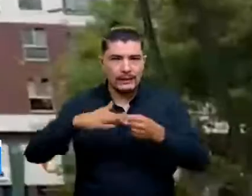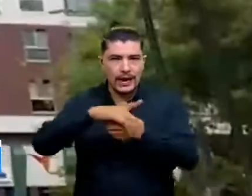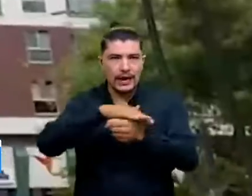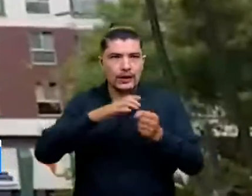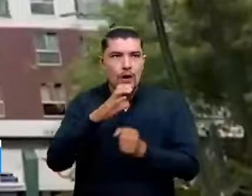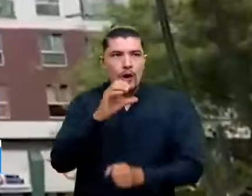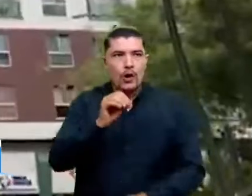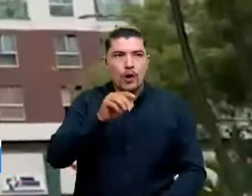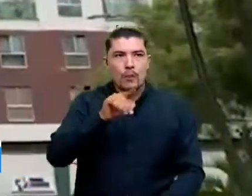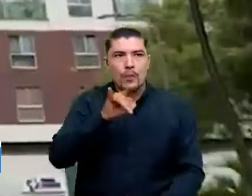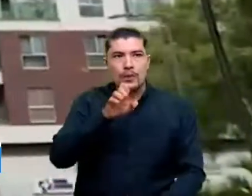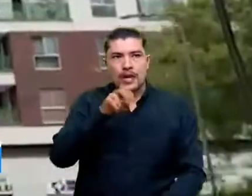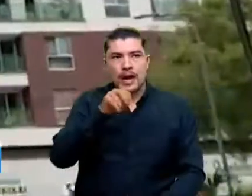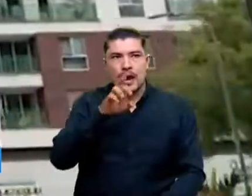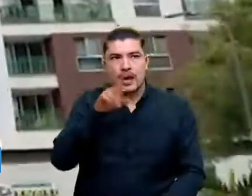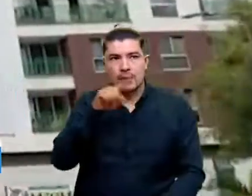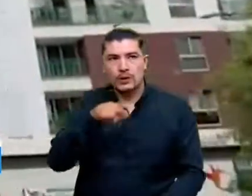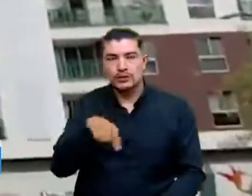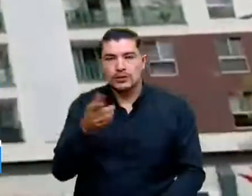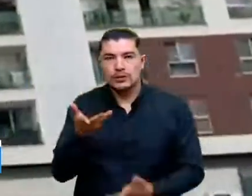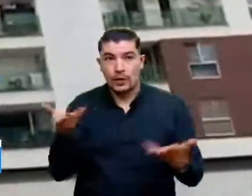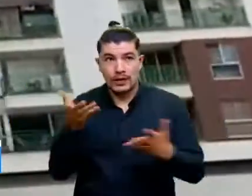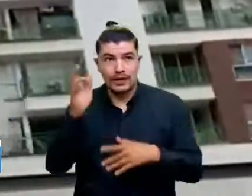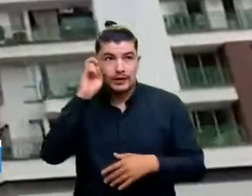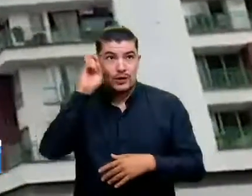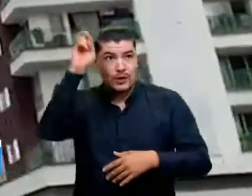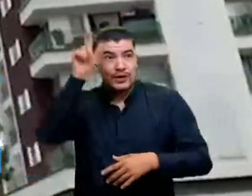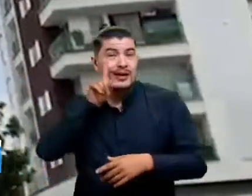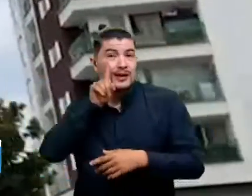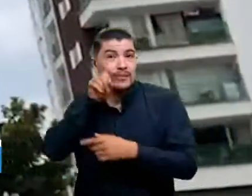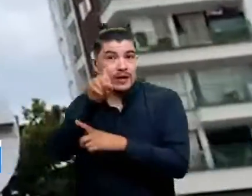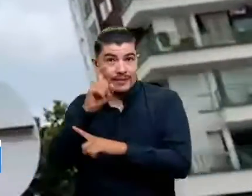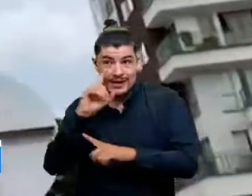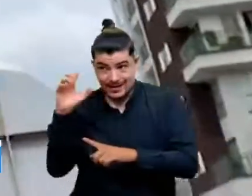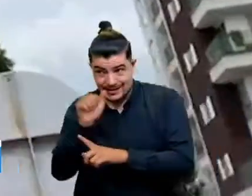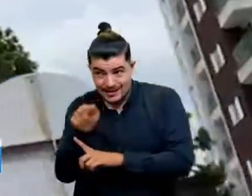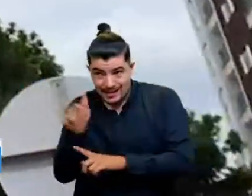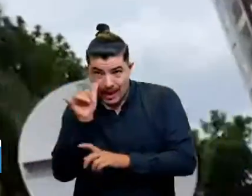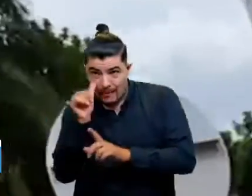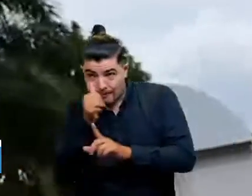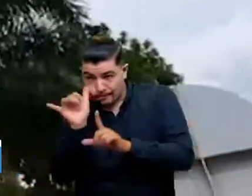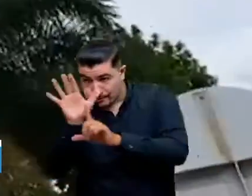Comuneros, en el norte de Bucaramanga, en donde este hecho quedó registrado en cámaras de seguridad.